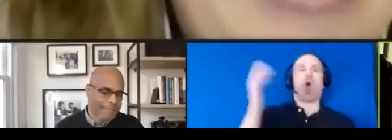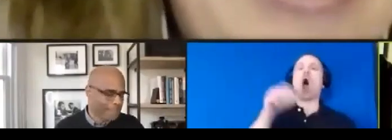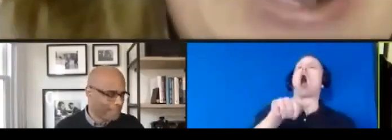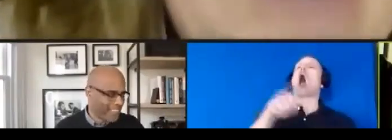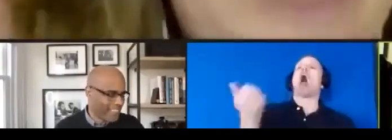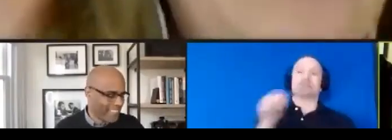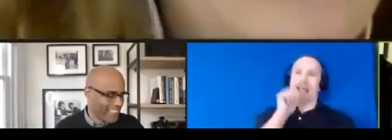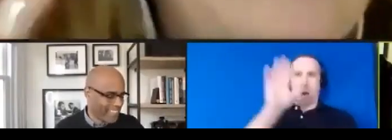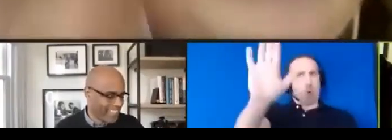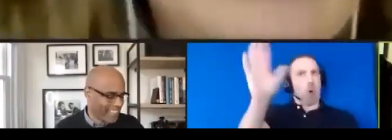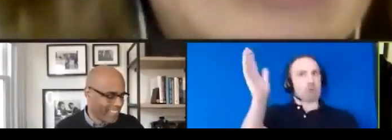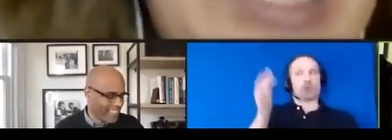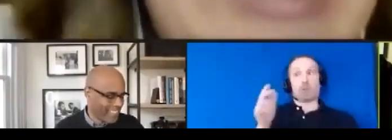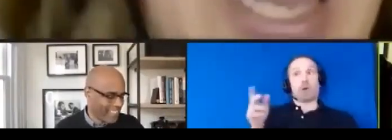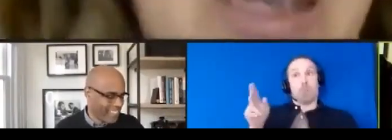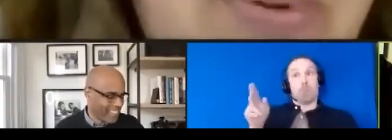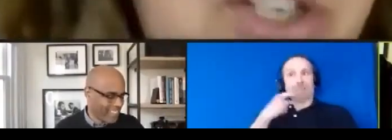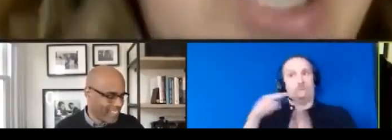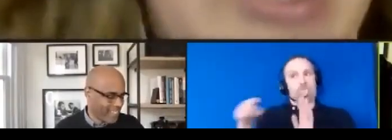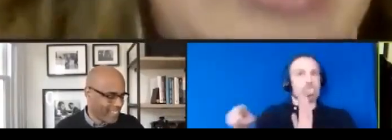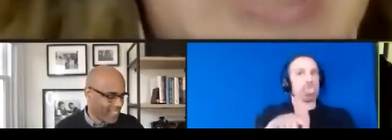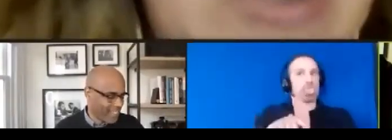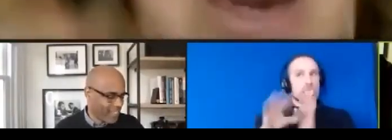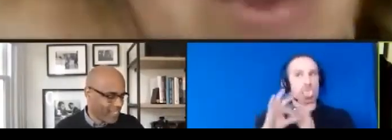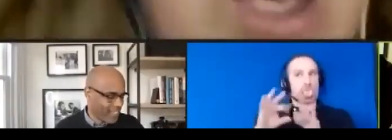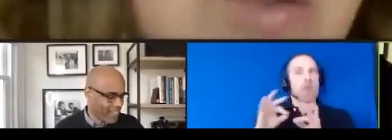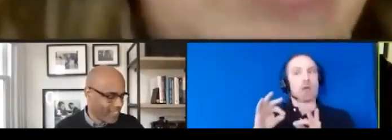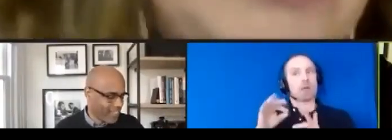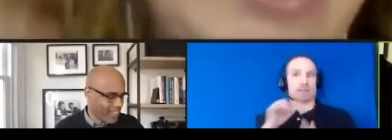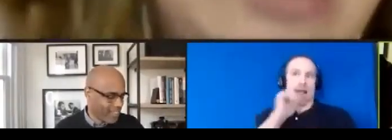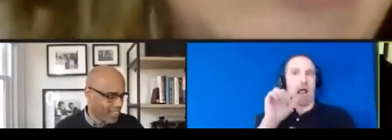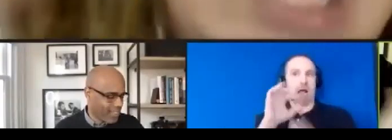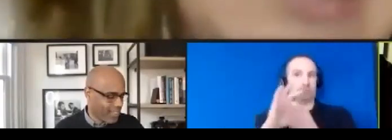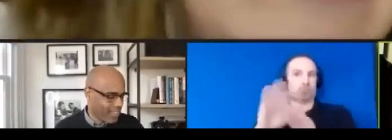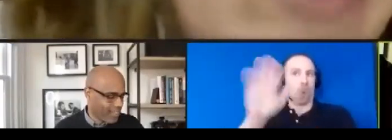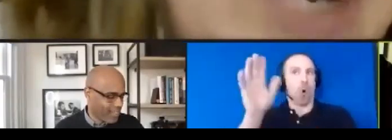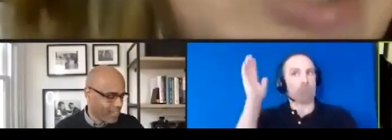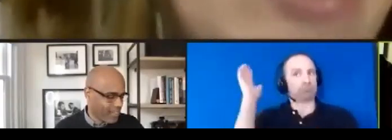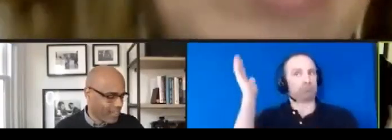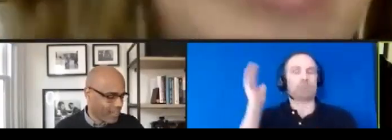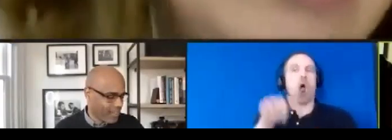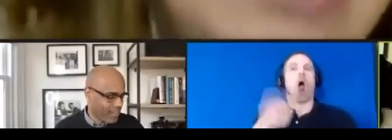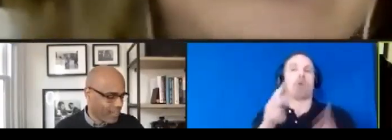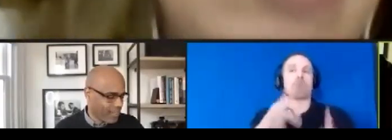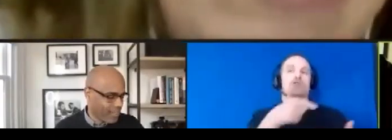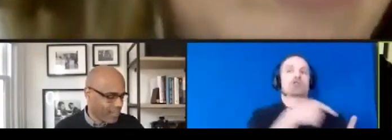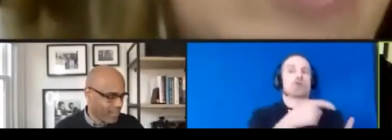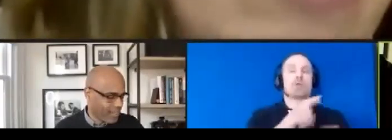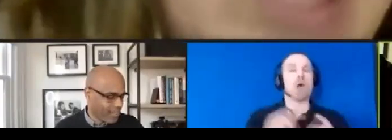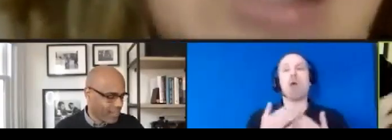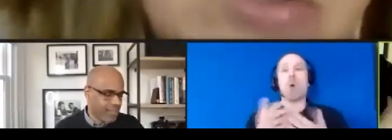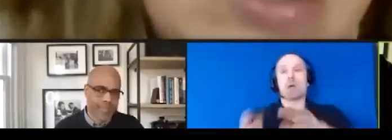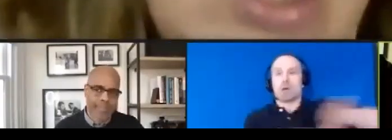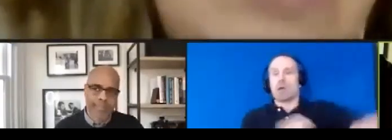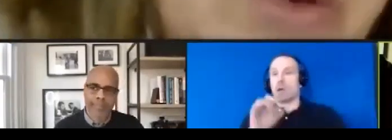y yo aprecio y todos apreciamos que están tomando tiempo para contestar las preguntas y si no saben la